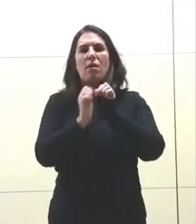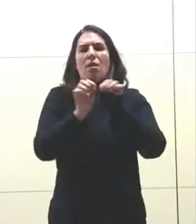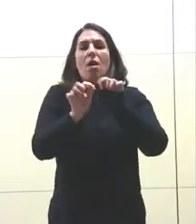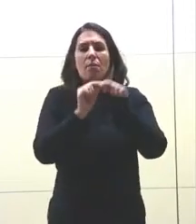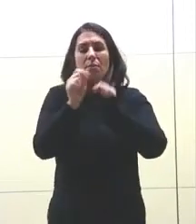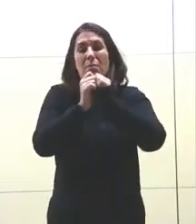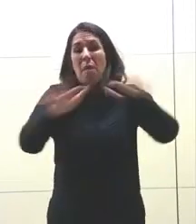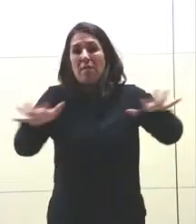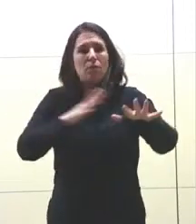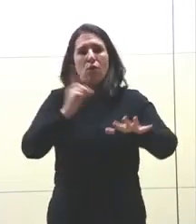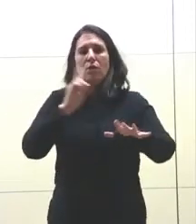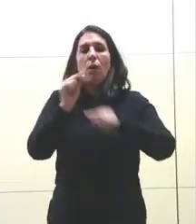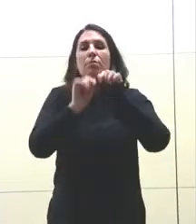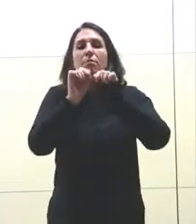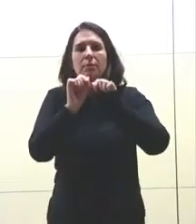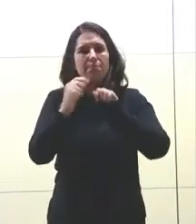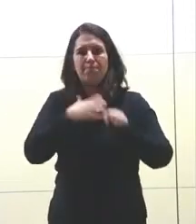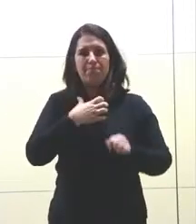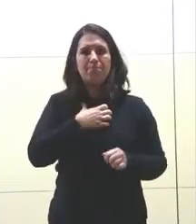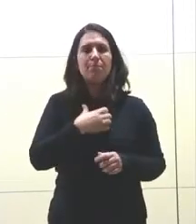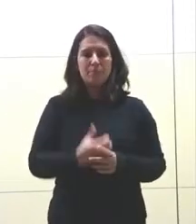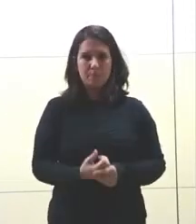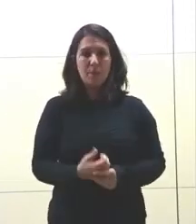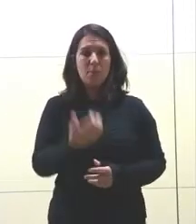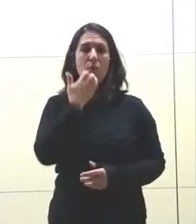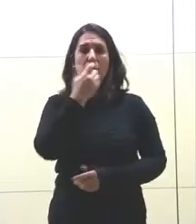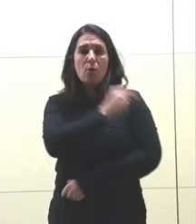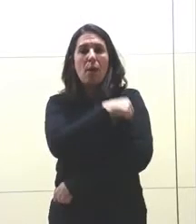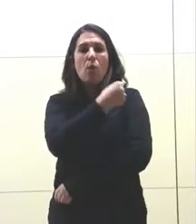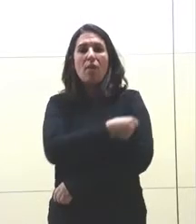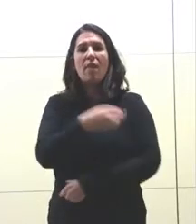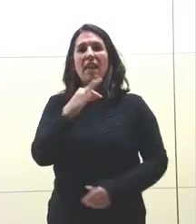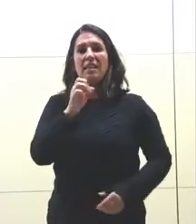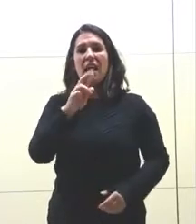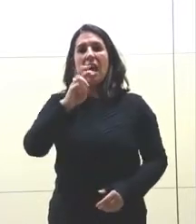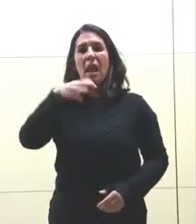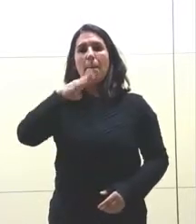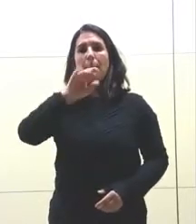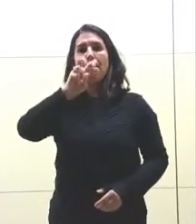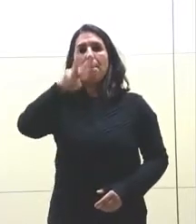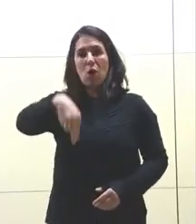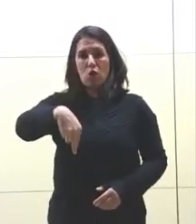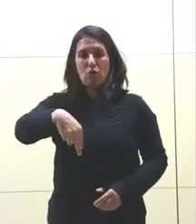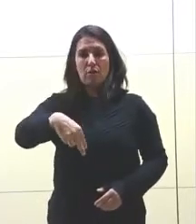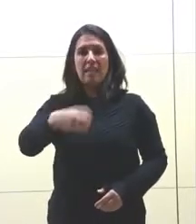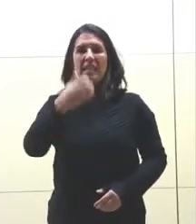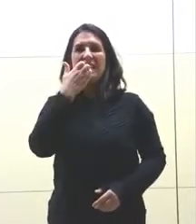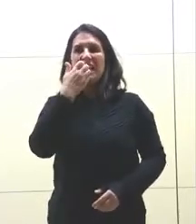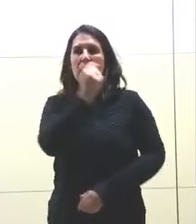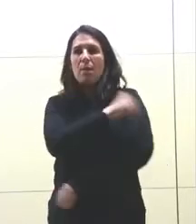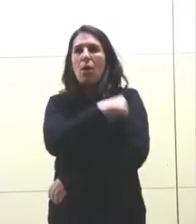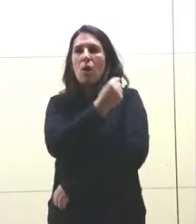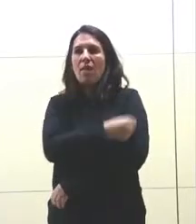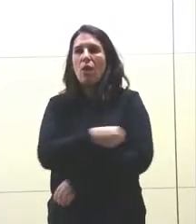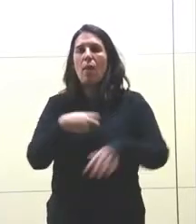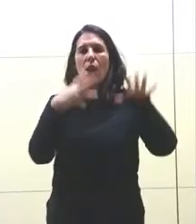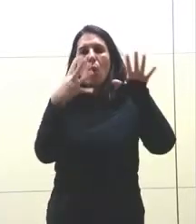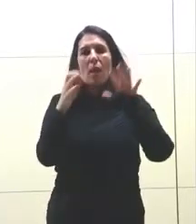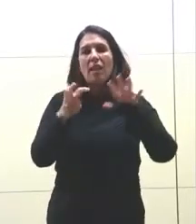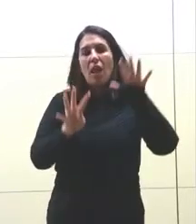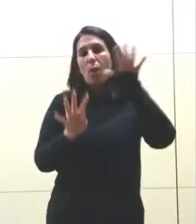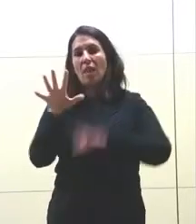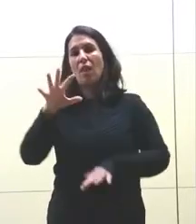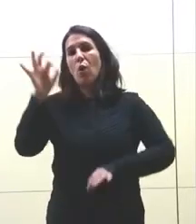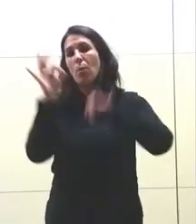que sucede con la vacunación con el sarampión. Si se alcanza una vacunación del 90-95%,